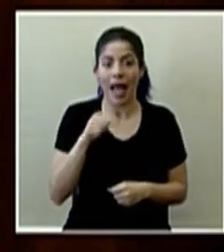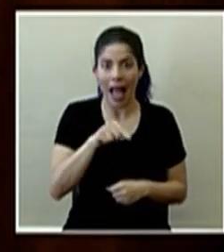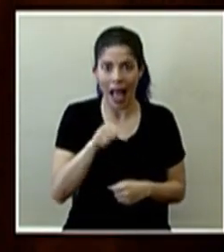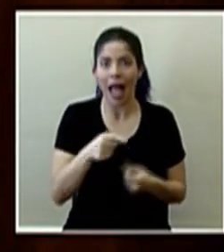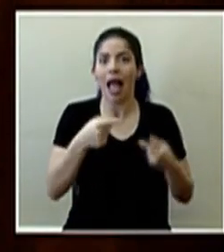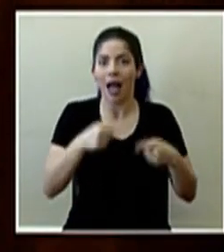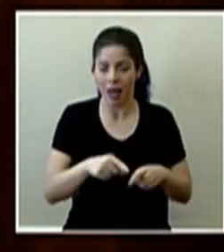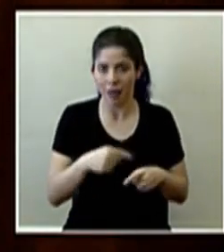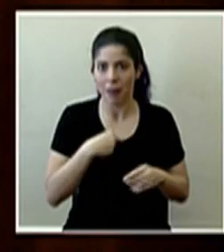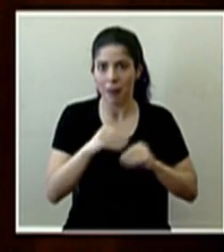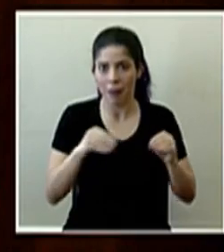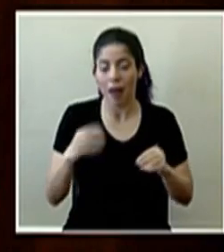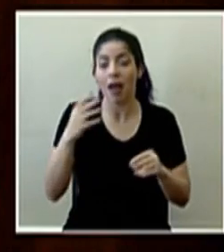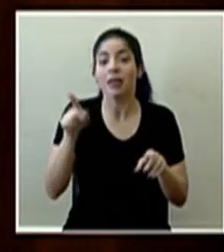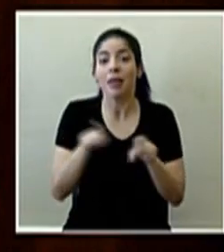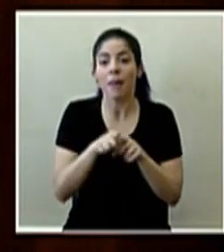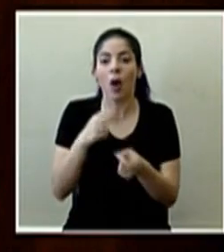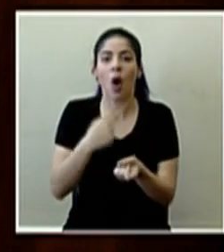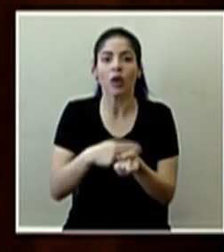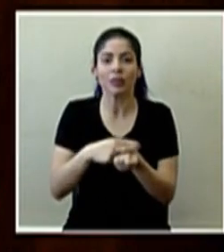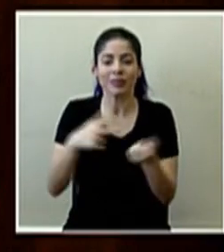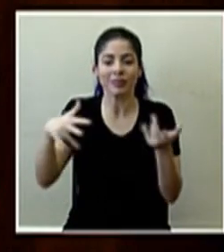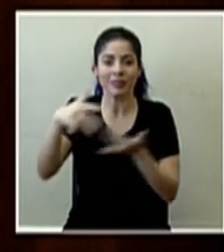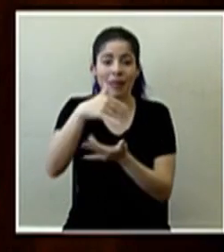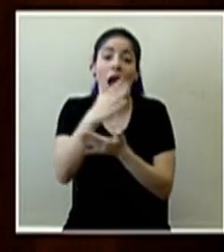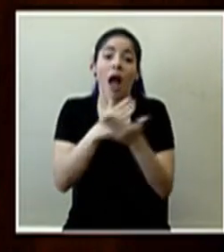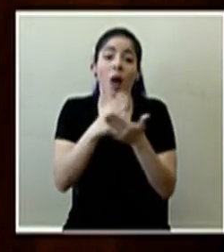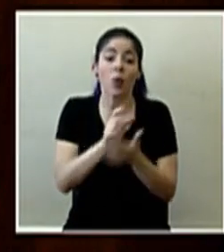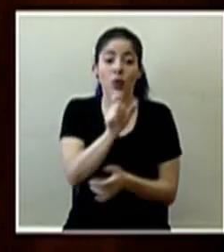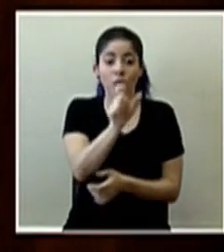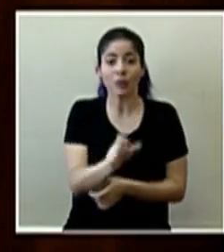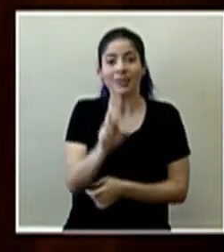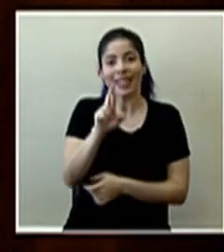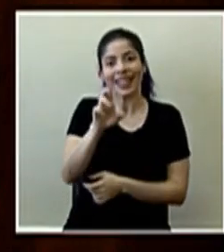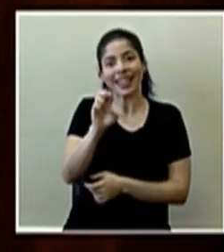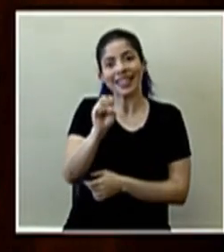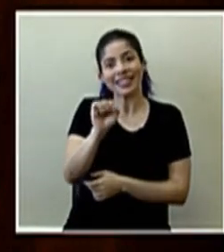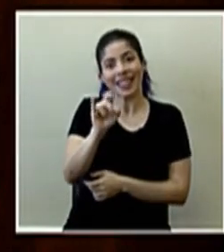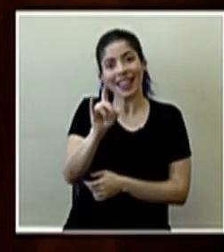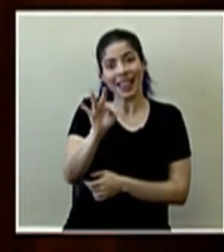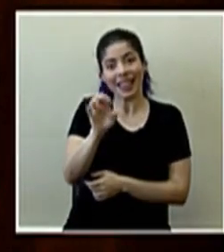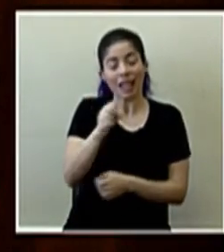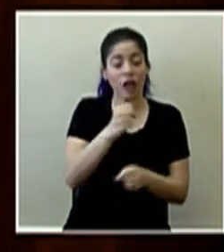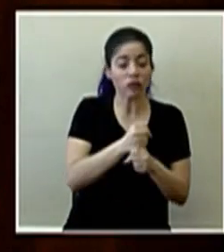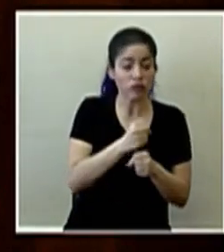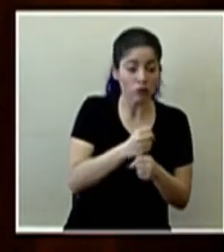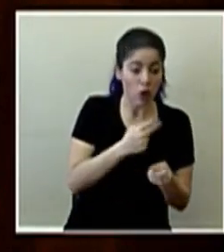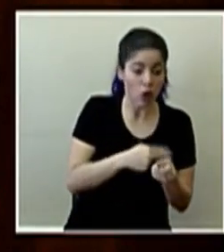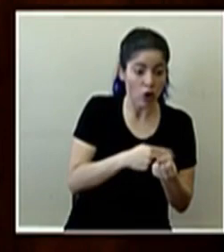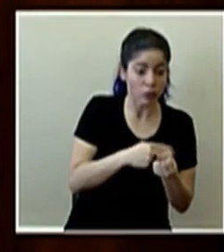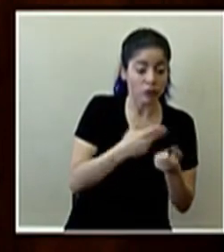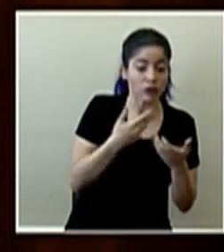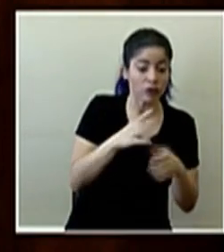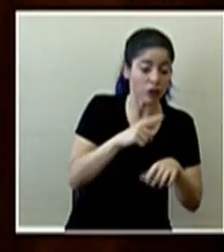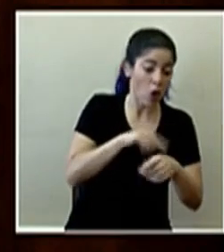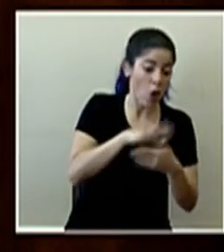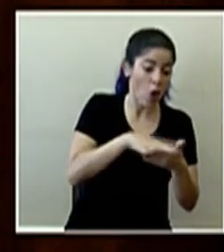Y hay interacción entre hospitales. Hay residentes que están en un hospital y luego rotan a otro